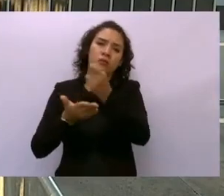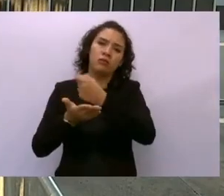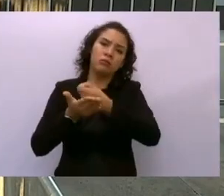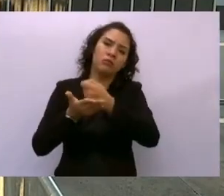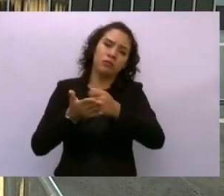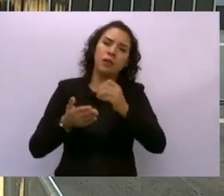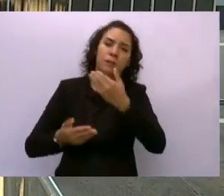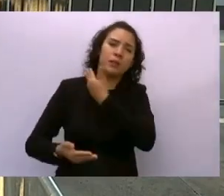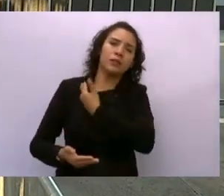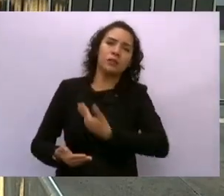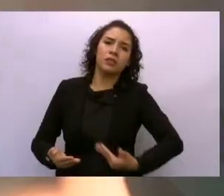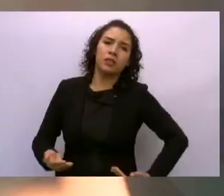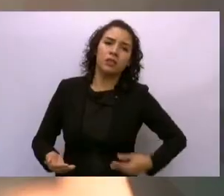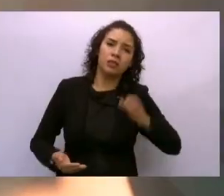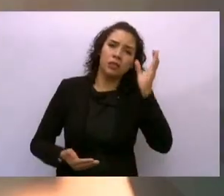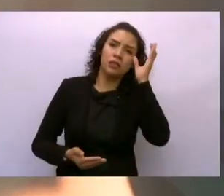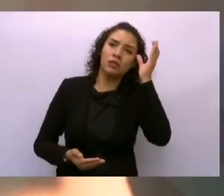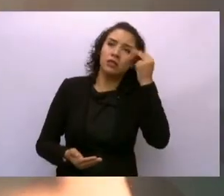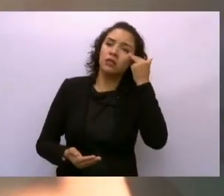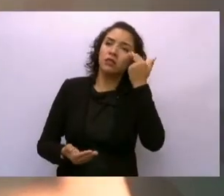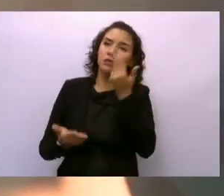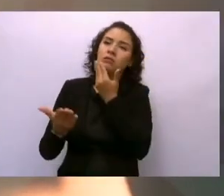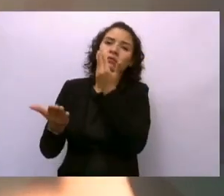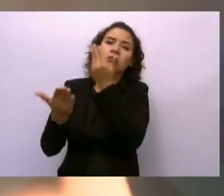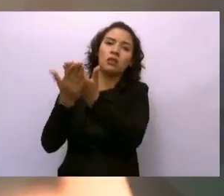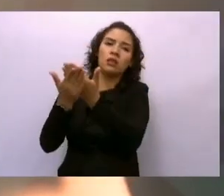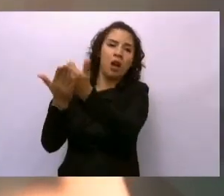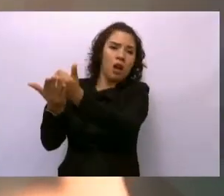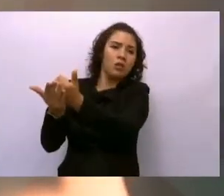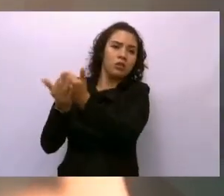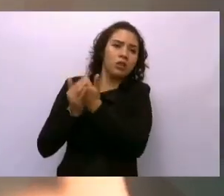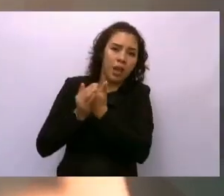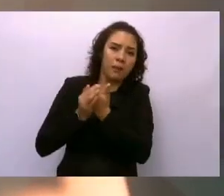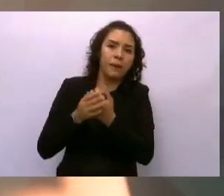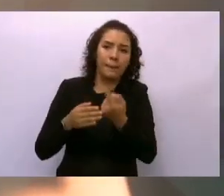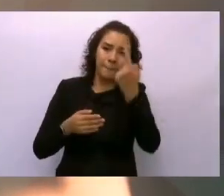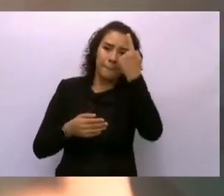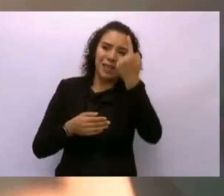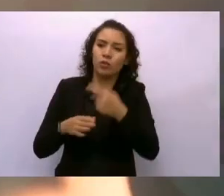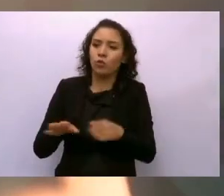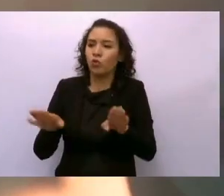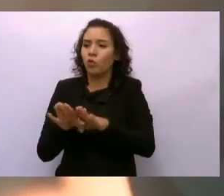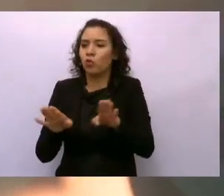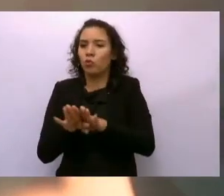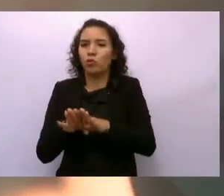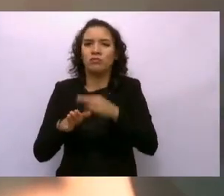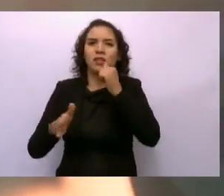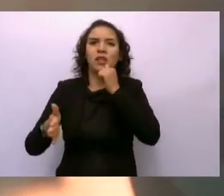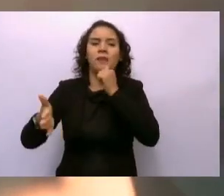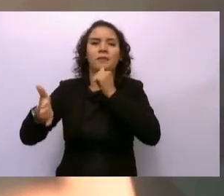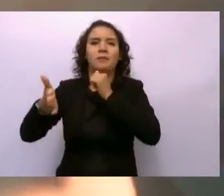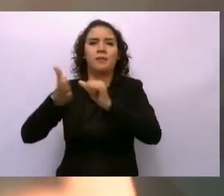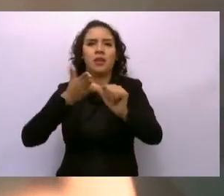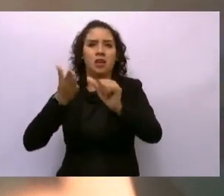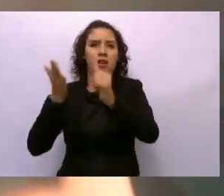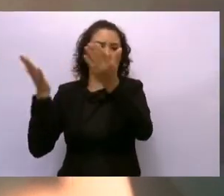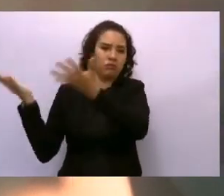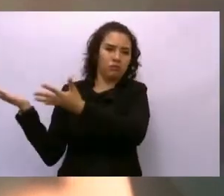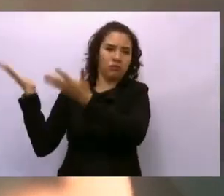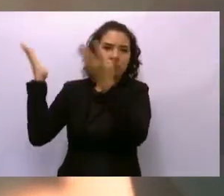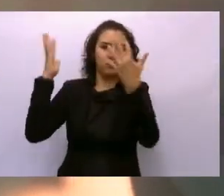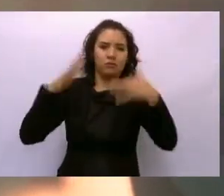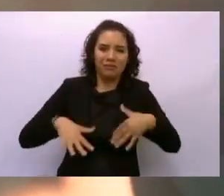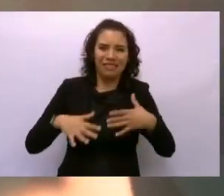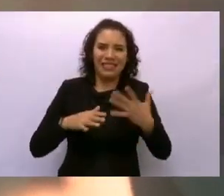que nos ayuden para el control del envío de